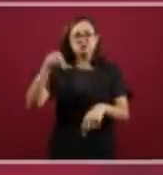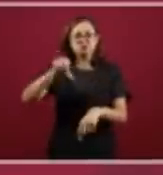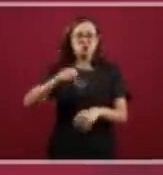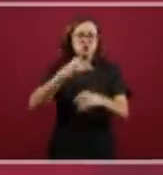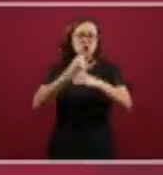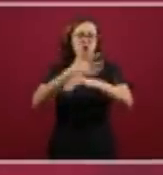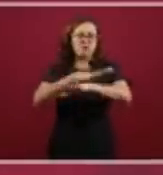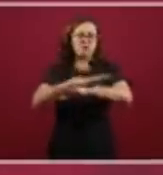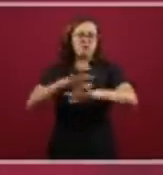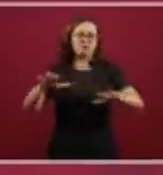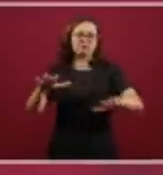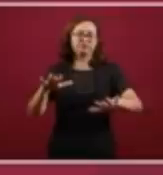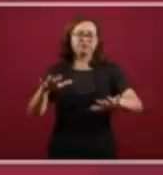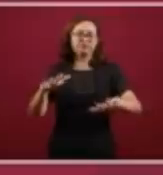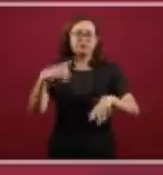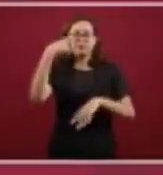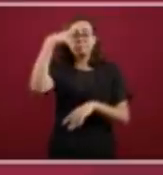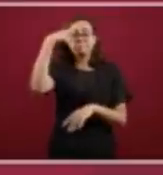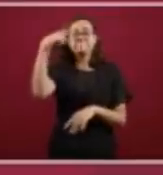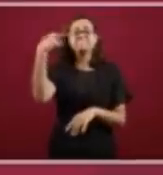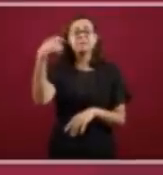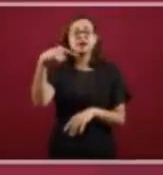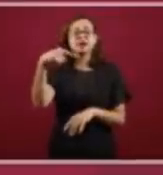información, para que